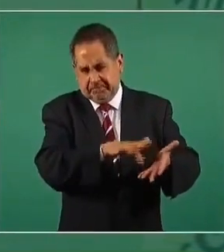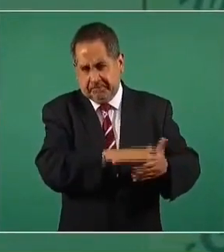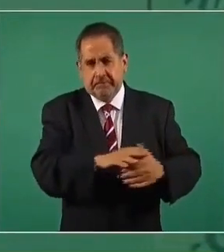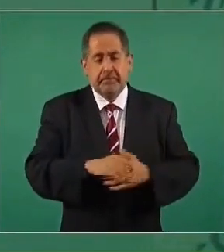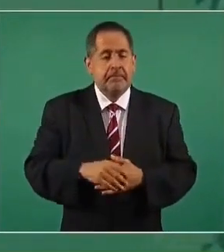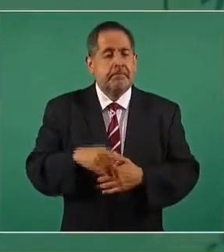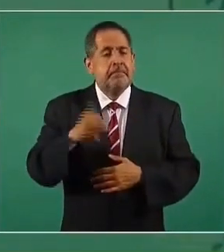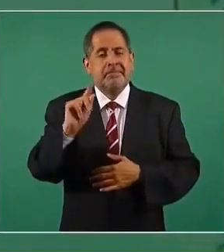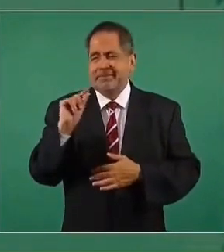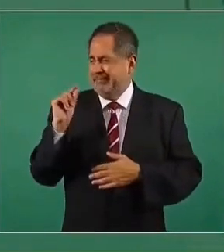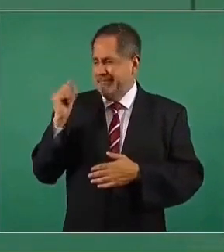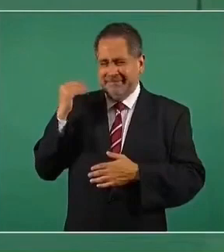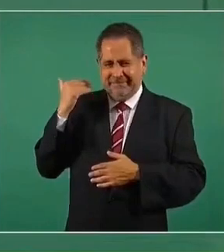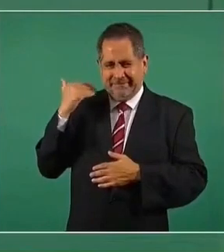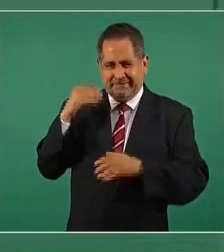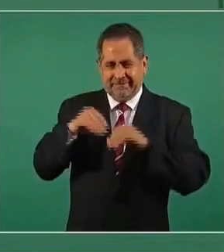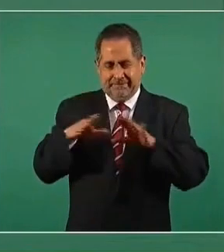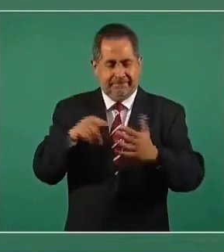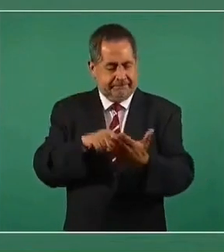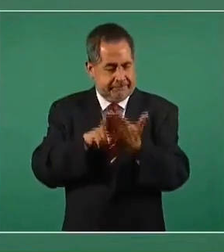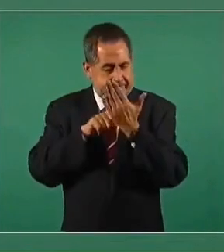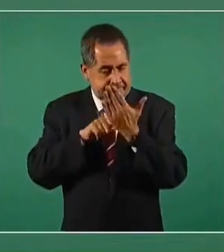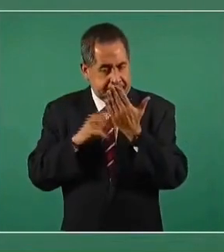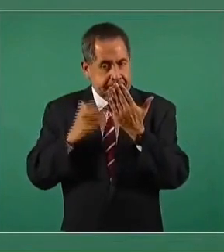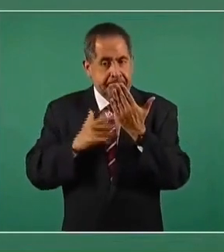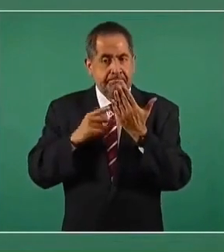Pero hace poco me mostraron